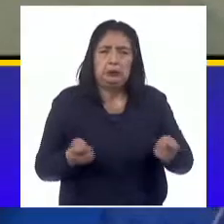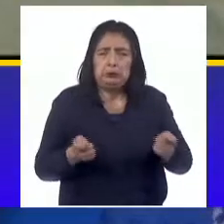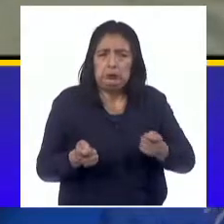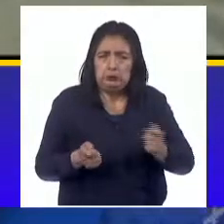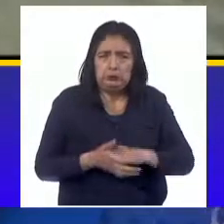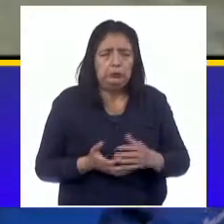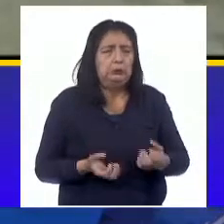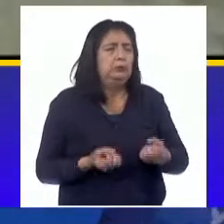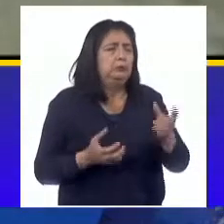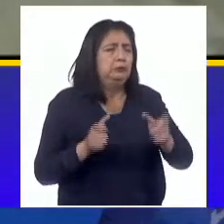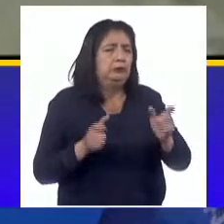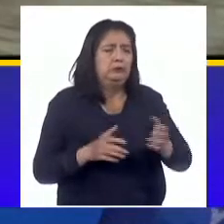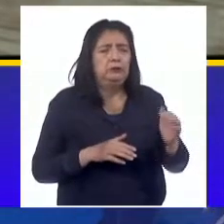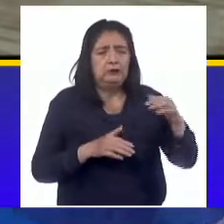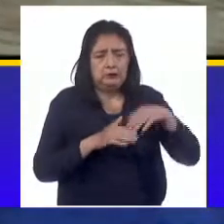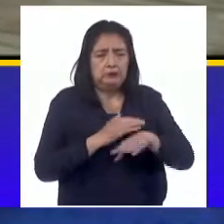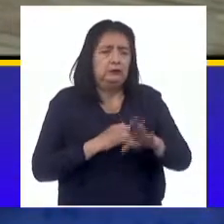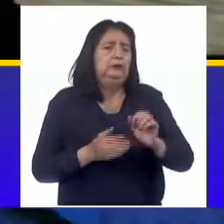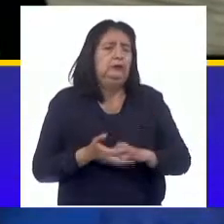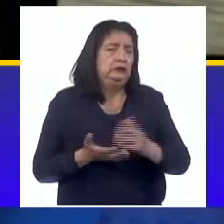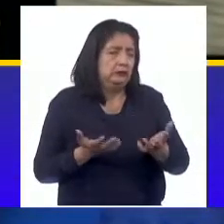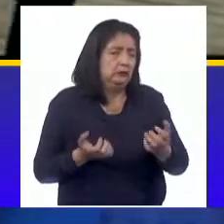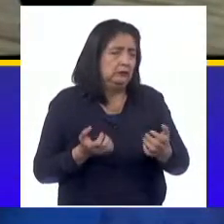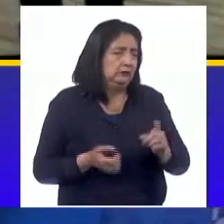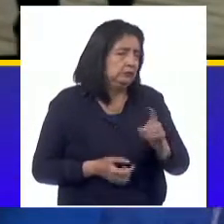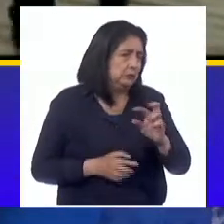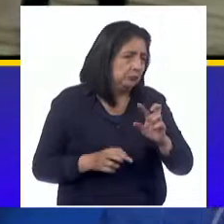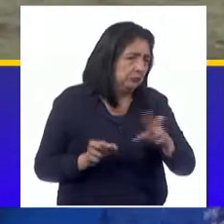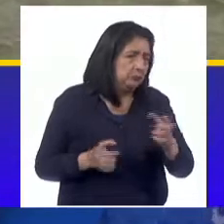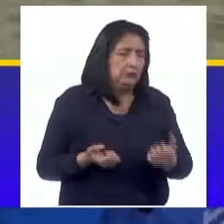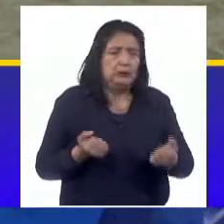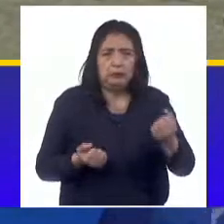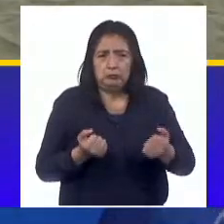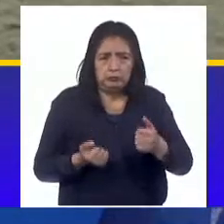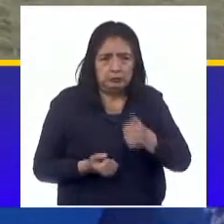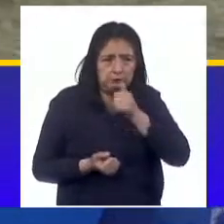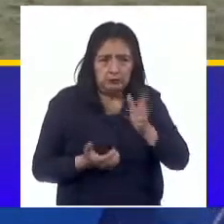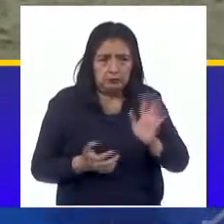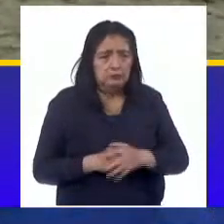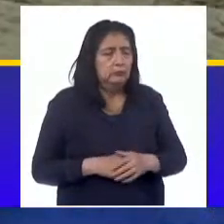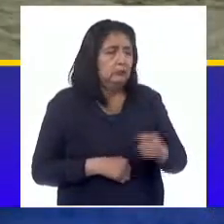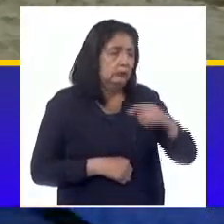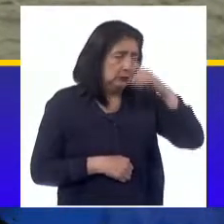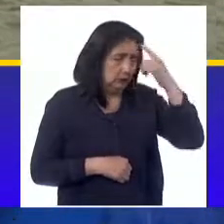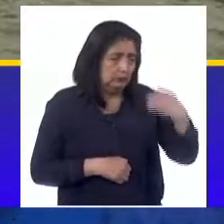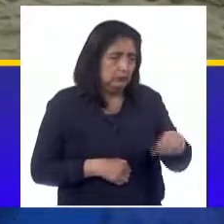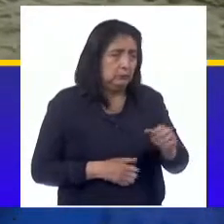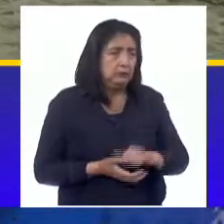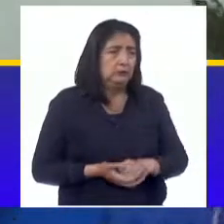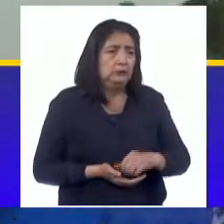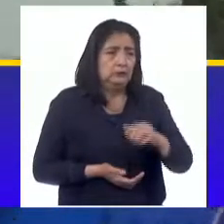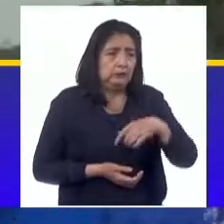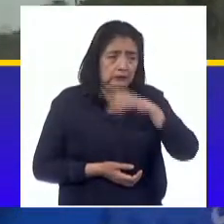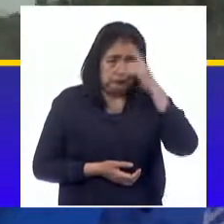poco la cantidad de gente que bajaría a las playas, ¿no? Que no se permita de repente que hayan tantos vehículos particulares que bajen. Claro, en verano hay mucha...